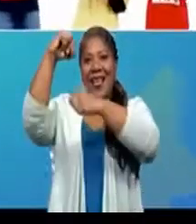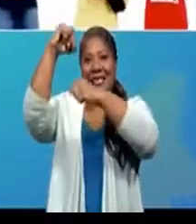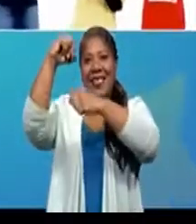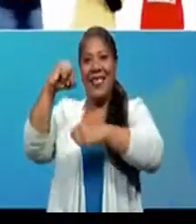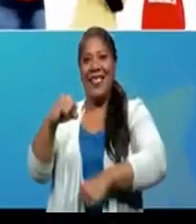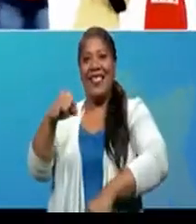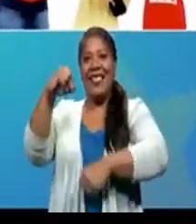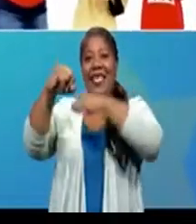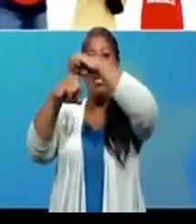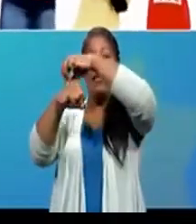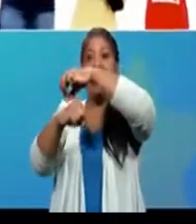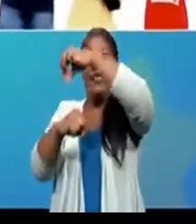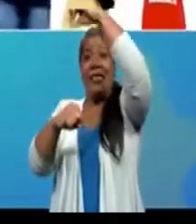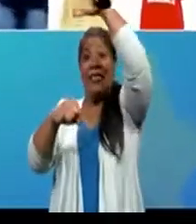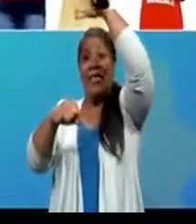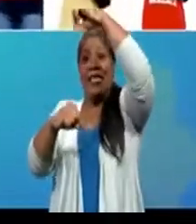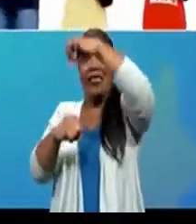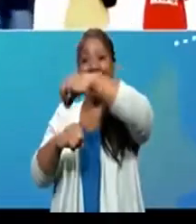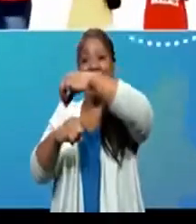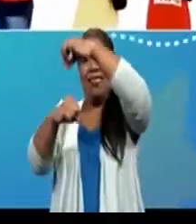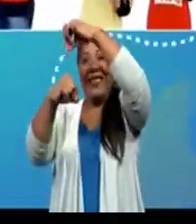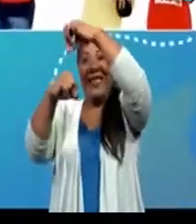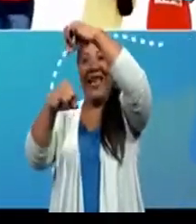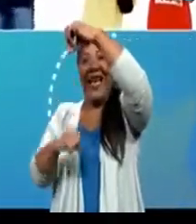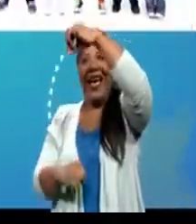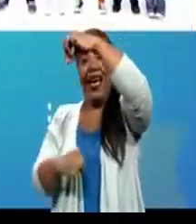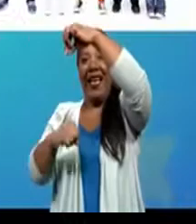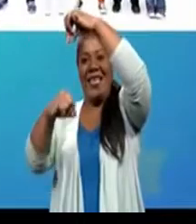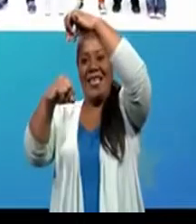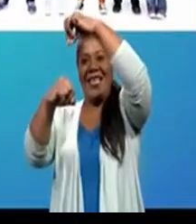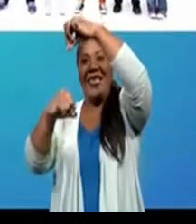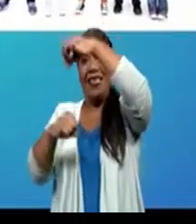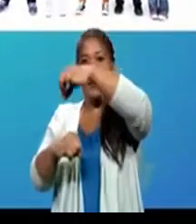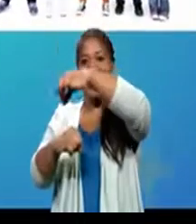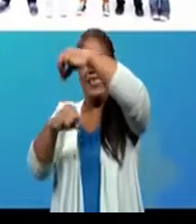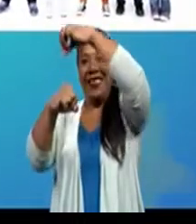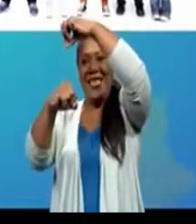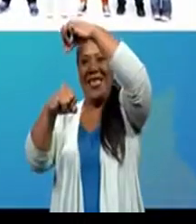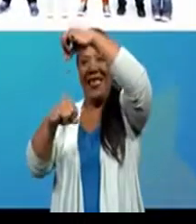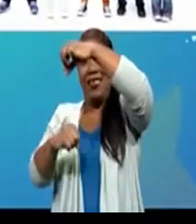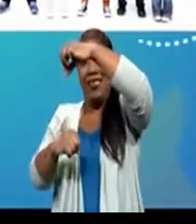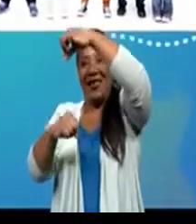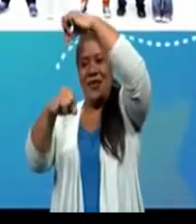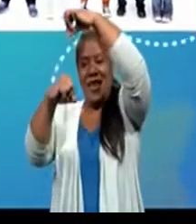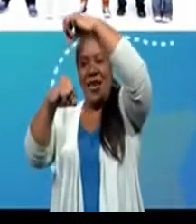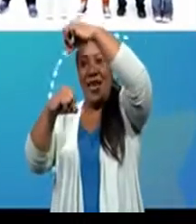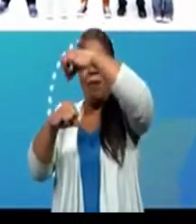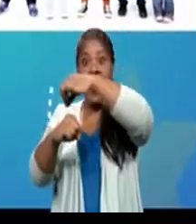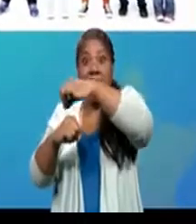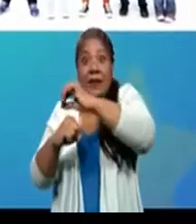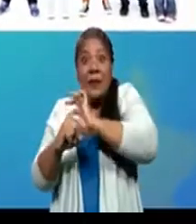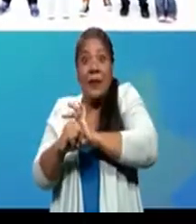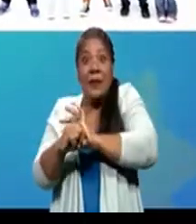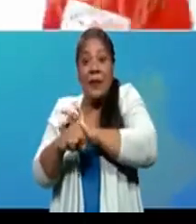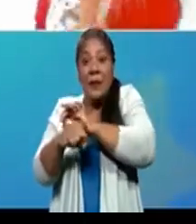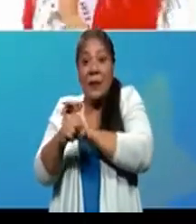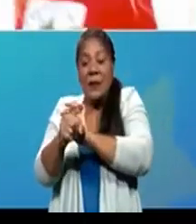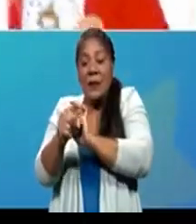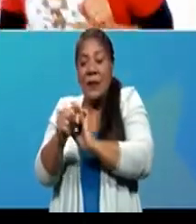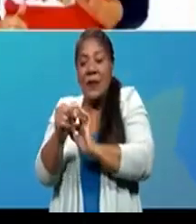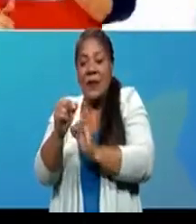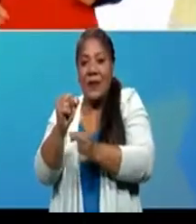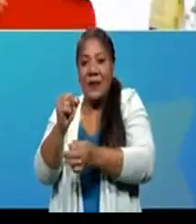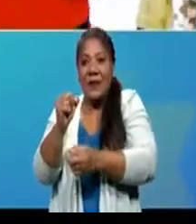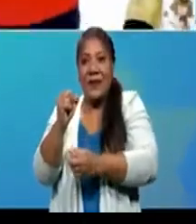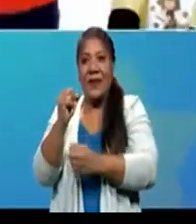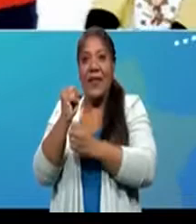Jala de la tiritita, tiritita, tiritita. Jala de la tiritita, ya no la jales más. Ato